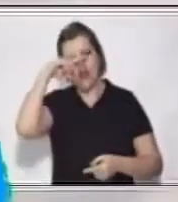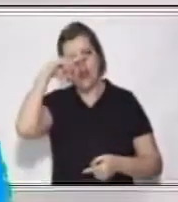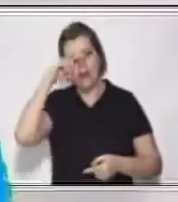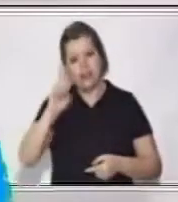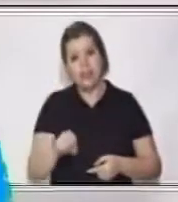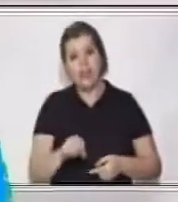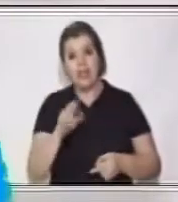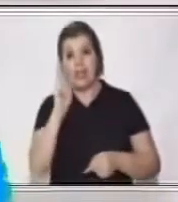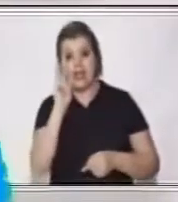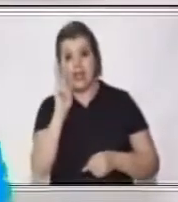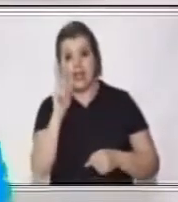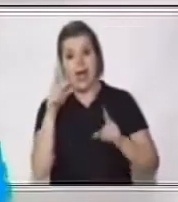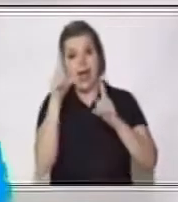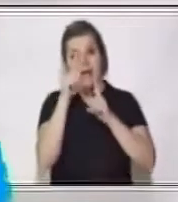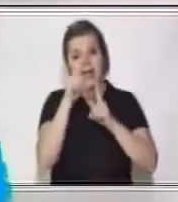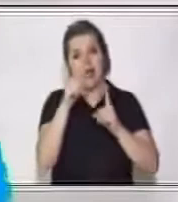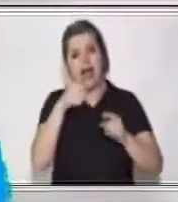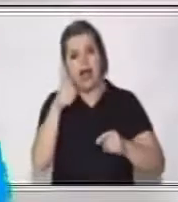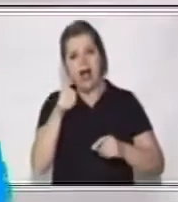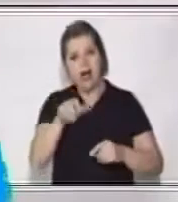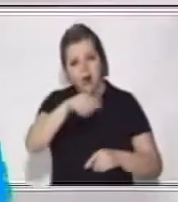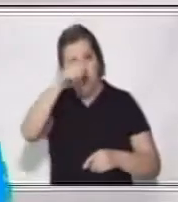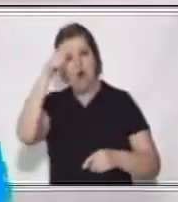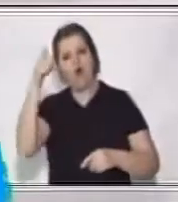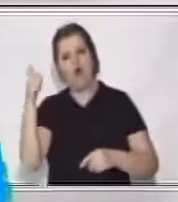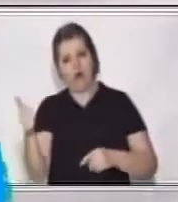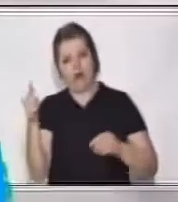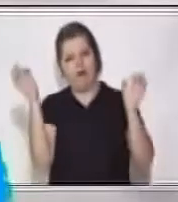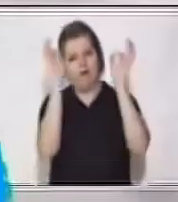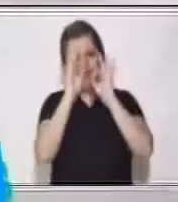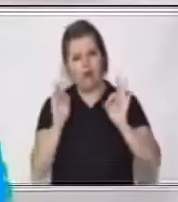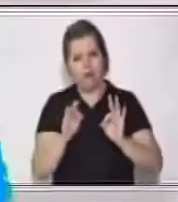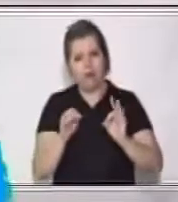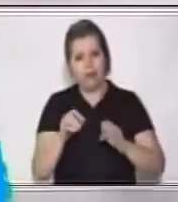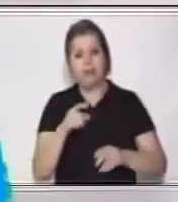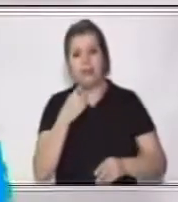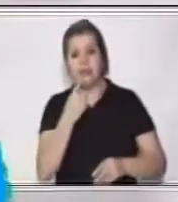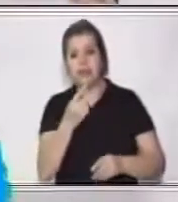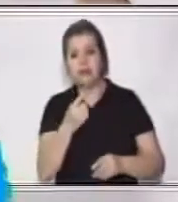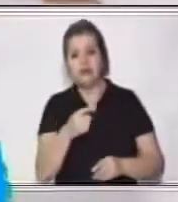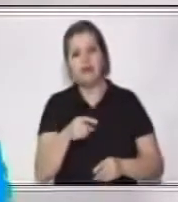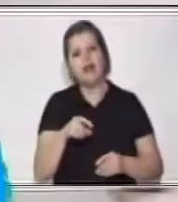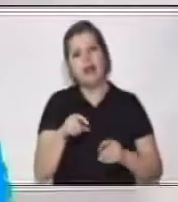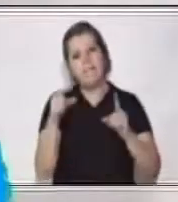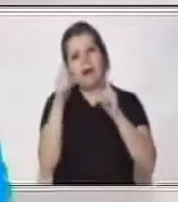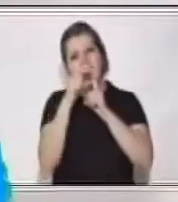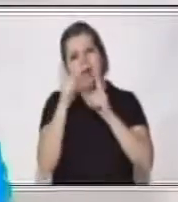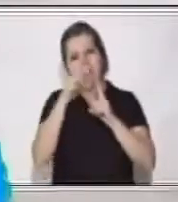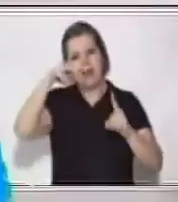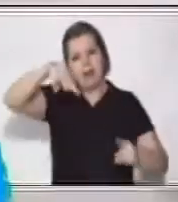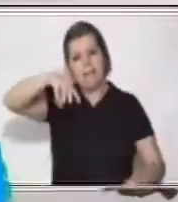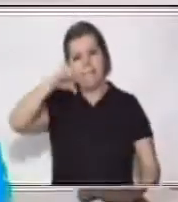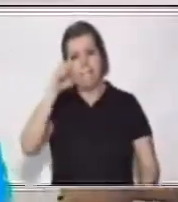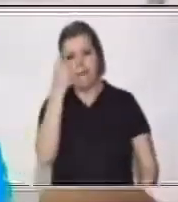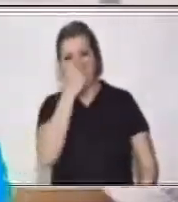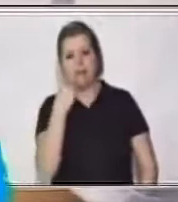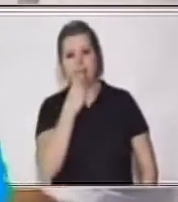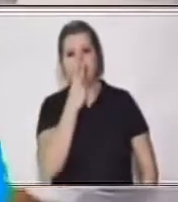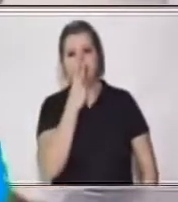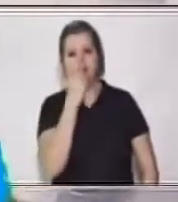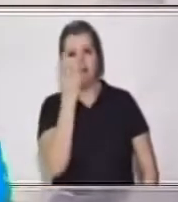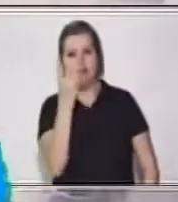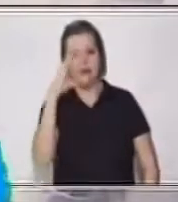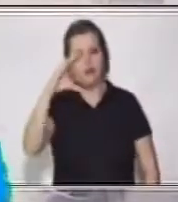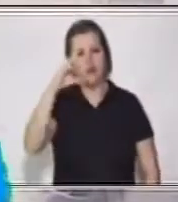morfema. Ahora, si nosotros realizamos o decimos la palabra mesucha, también lo vamos a clasificar de esta forma.